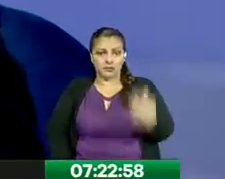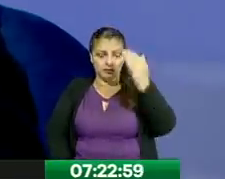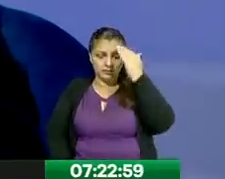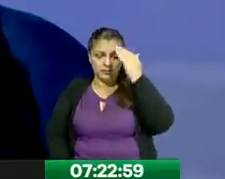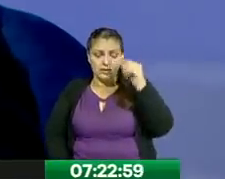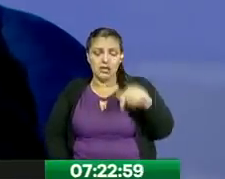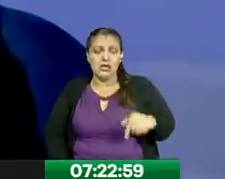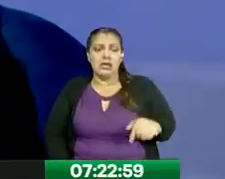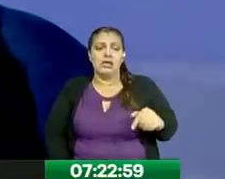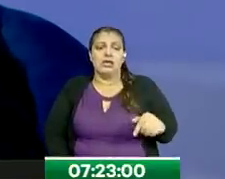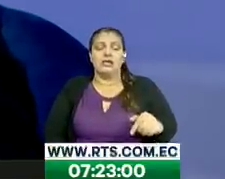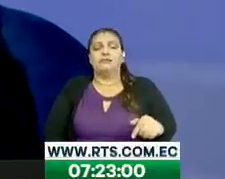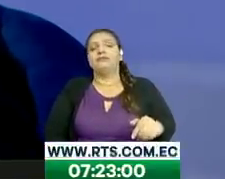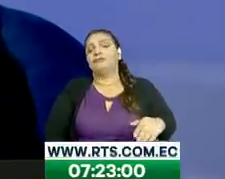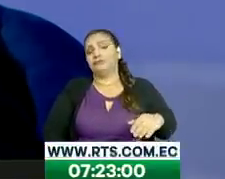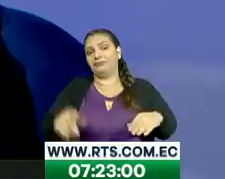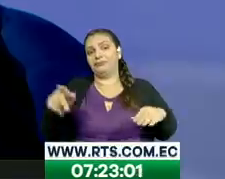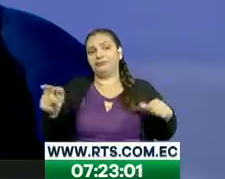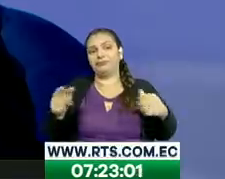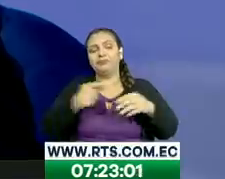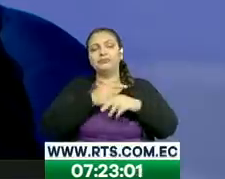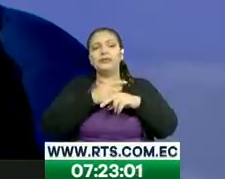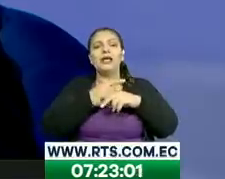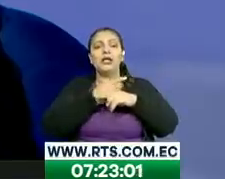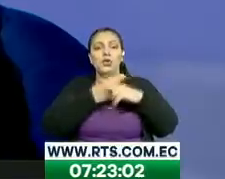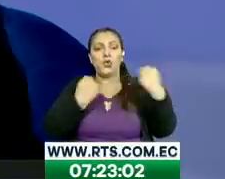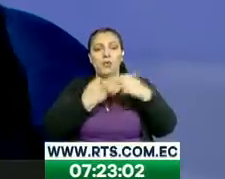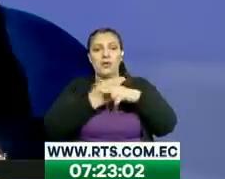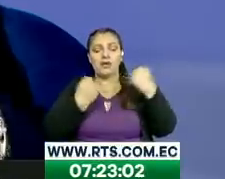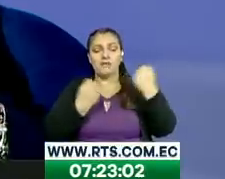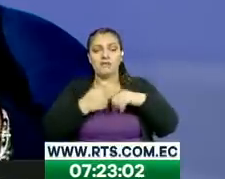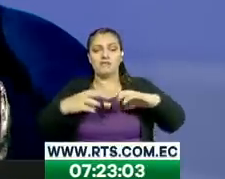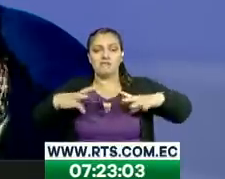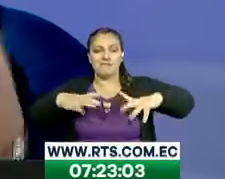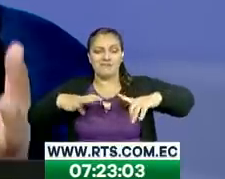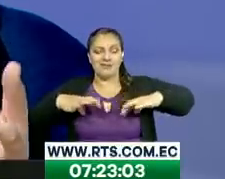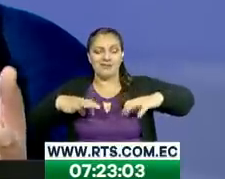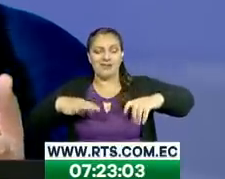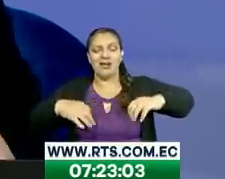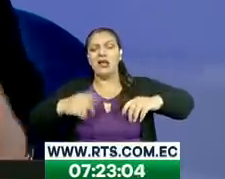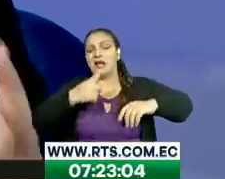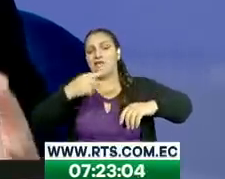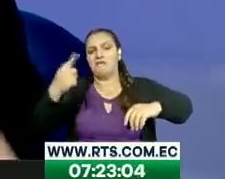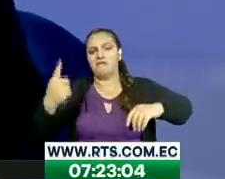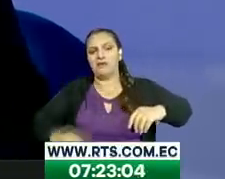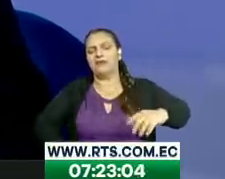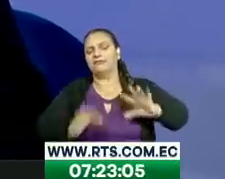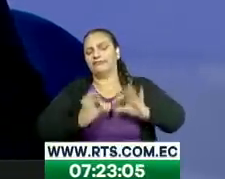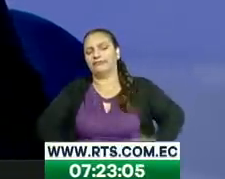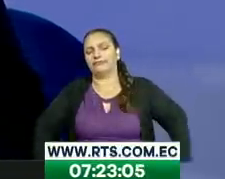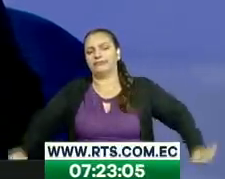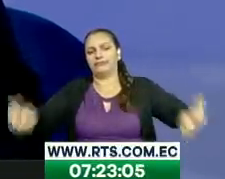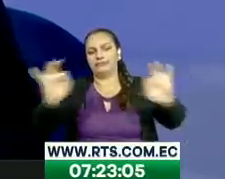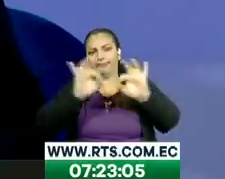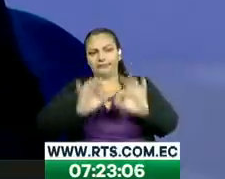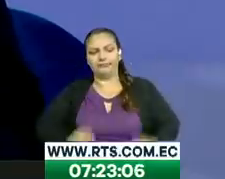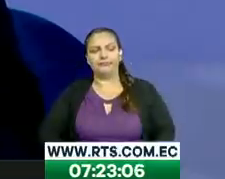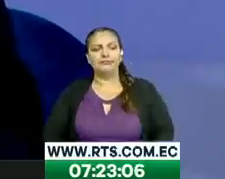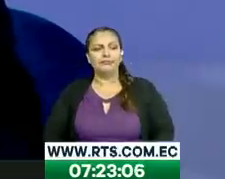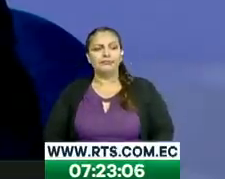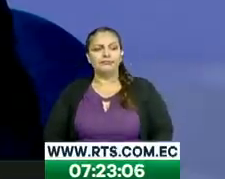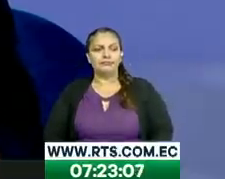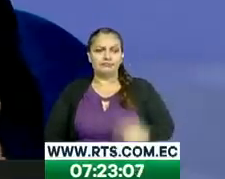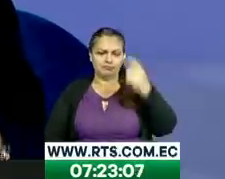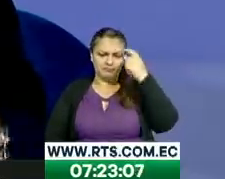ya y que tenemos mucha esperanza de que los c4 se recorran más el país porque porque nuestra idea es que al